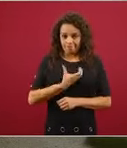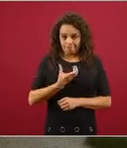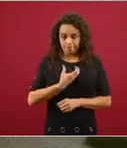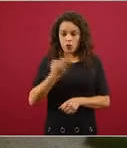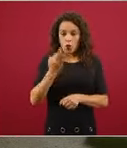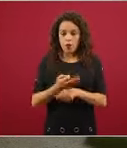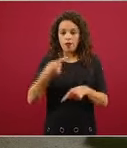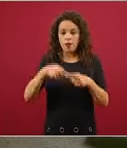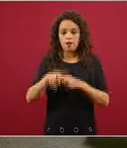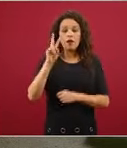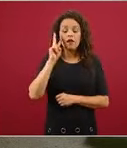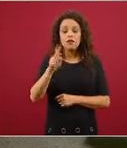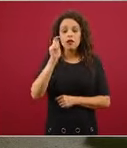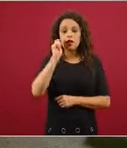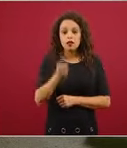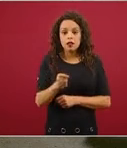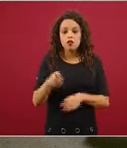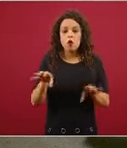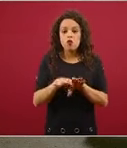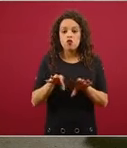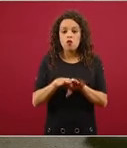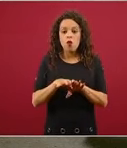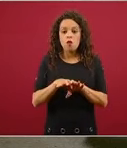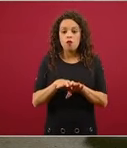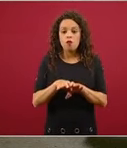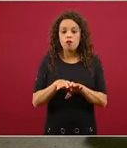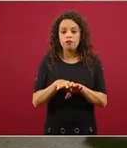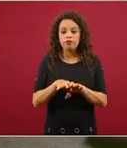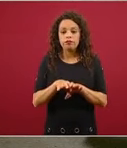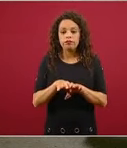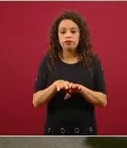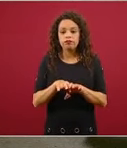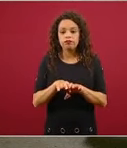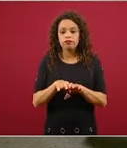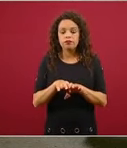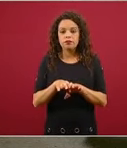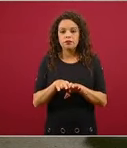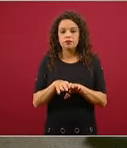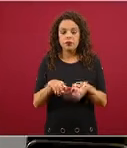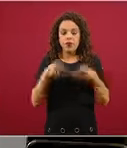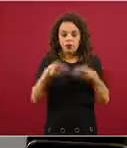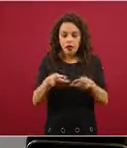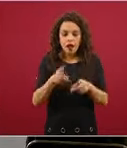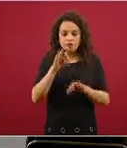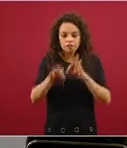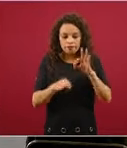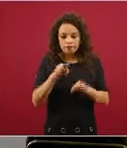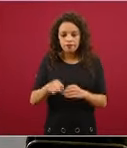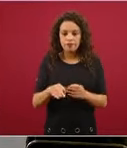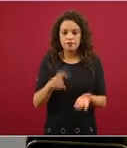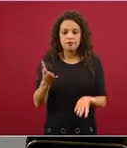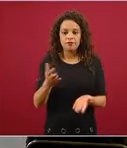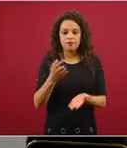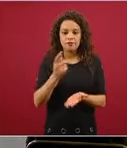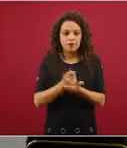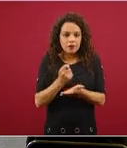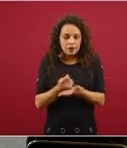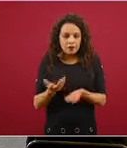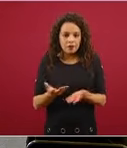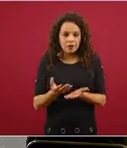ver el el verdadero tratamiento efectivo de esta enfermedad y probablemente de muchas enfermedades